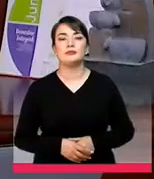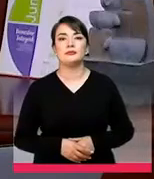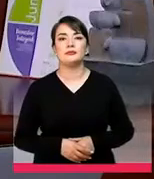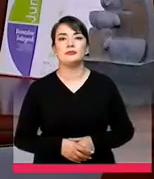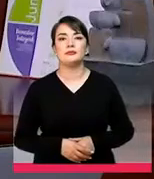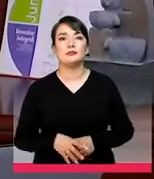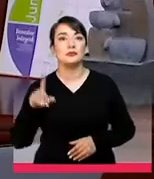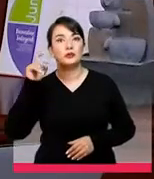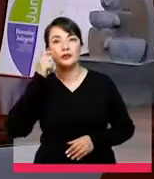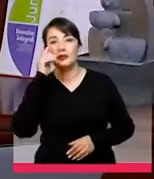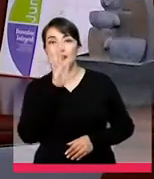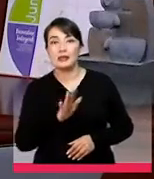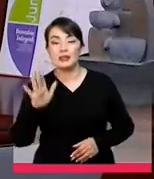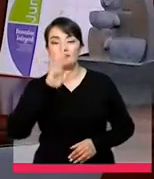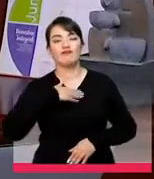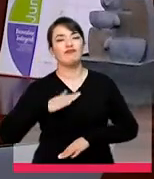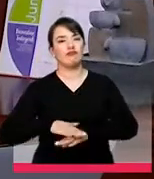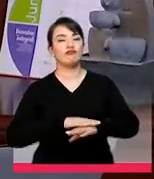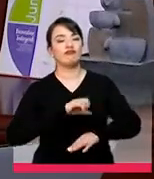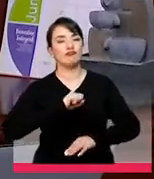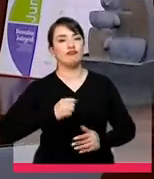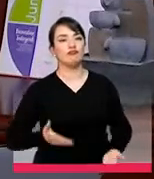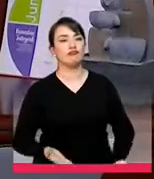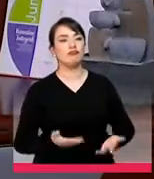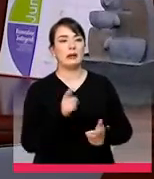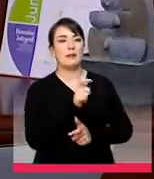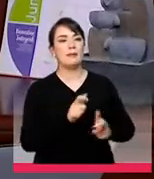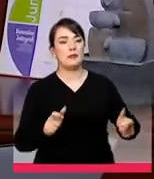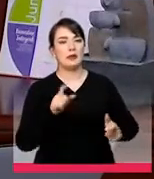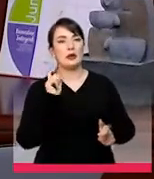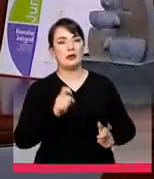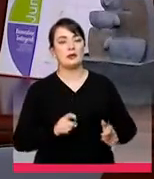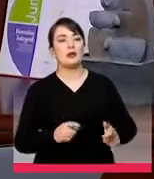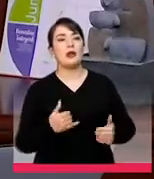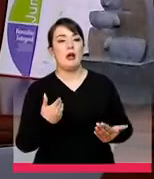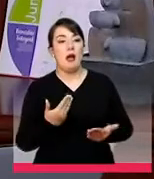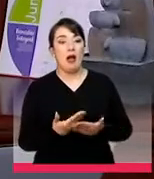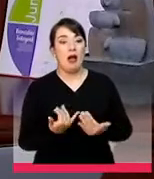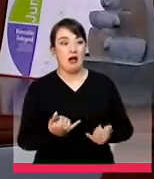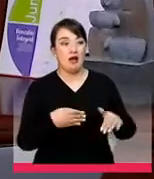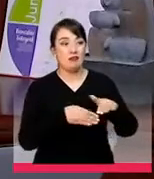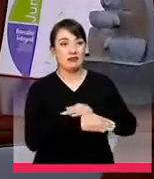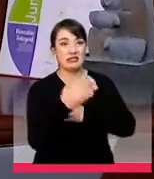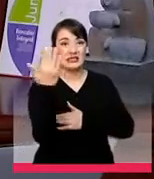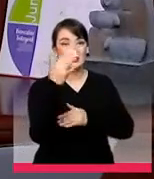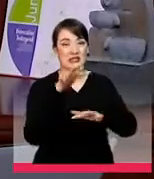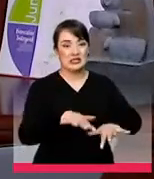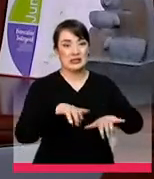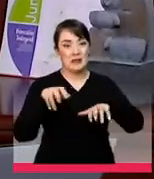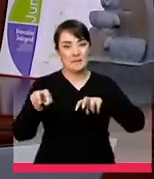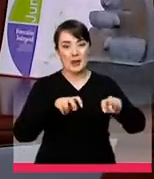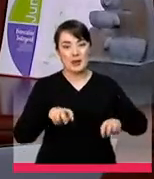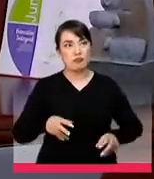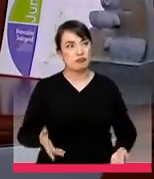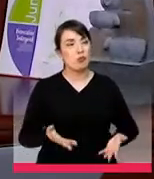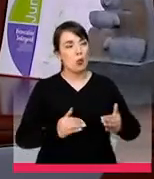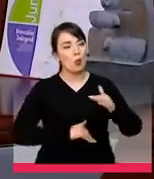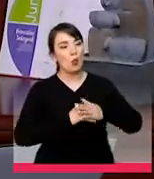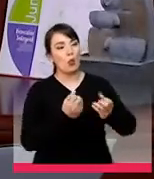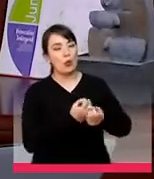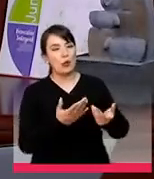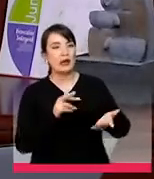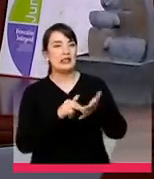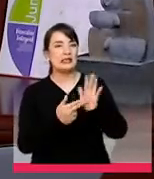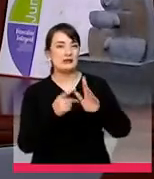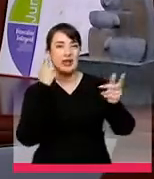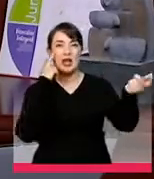El gobierno nacional autorizó el número de personas permitidas hasta ahora para ingresar a cines y teatros. Esto como parte de una estrategia para